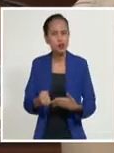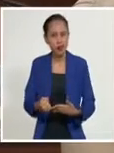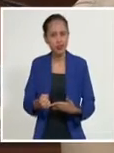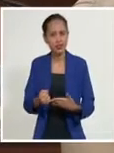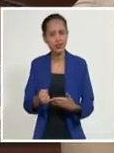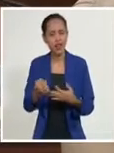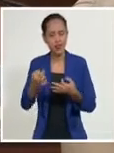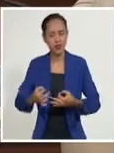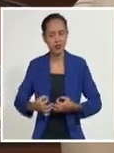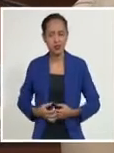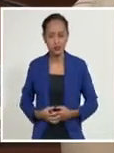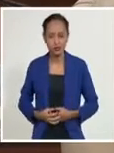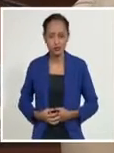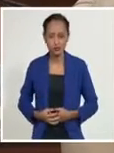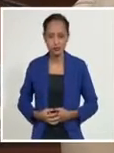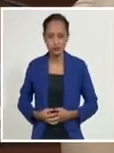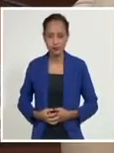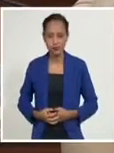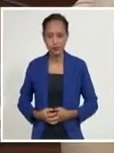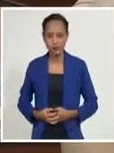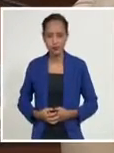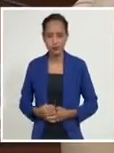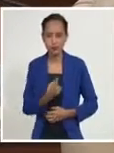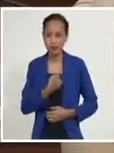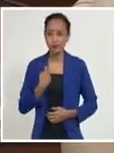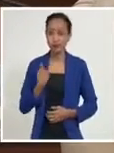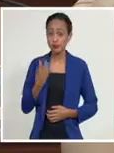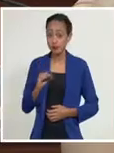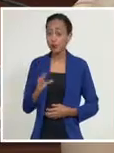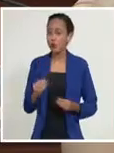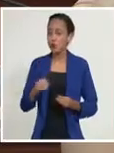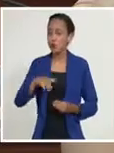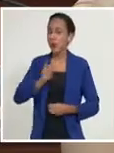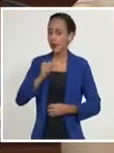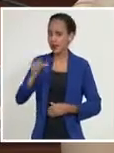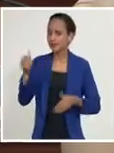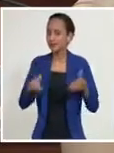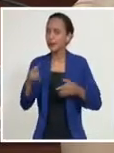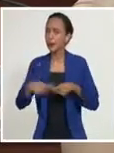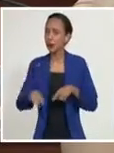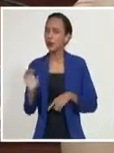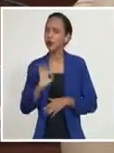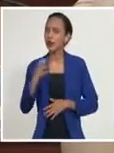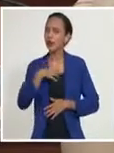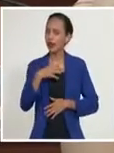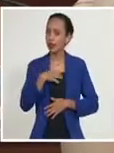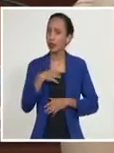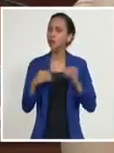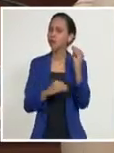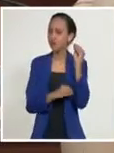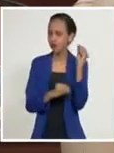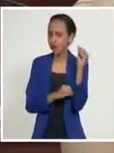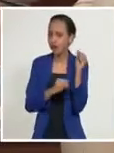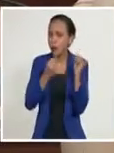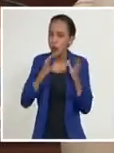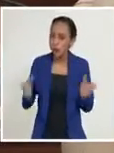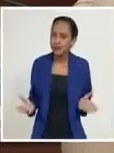y nosotros decía bueno hoy hay una gran cantidad de artistas que participan pero todavía tenemos un potencial muy grande que podemos motivar